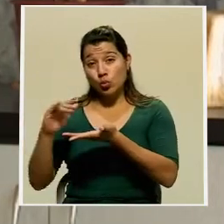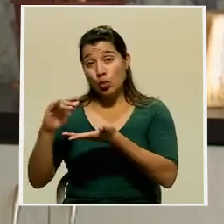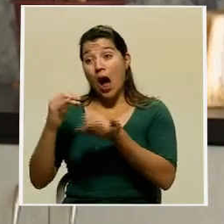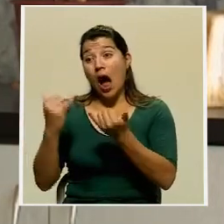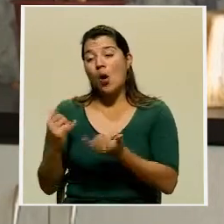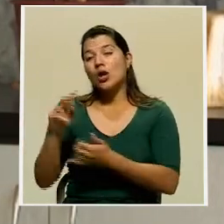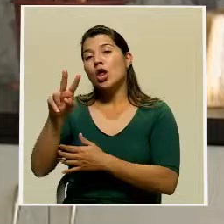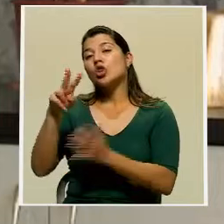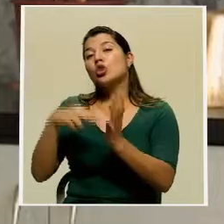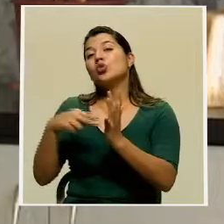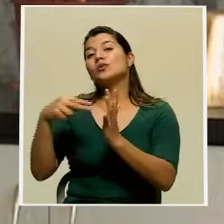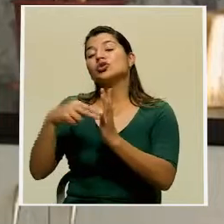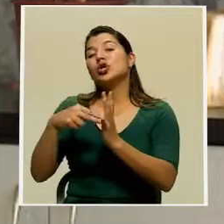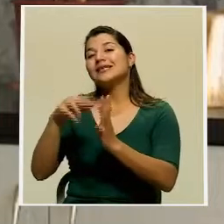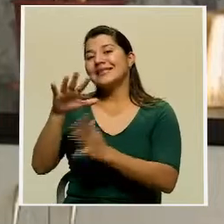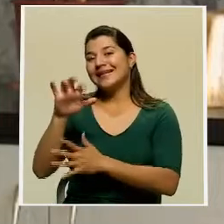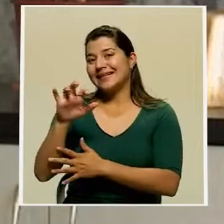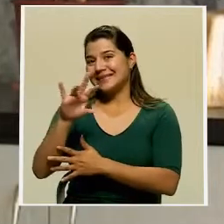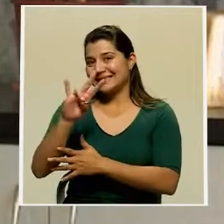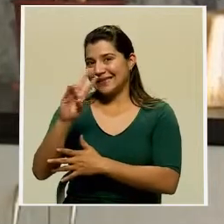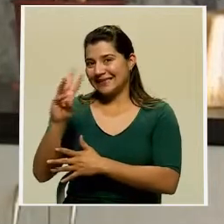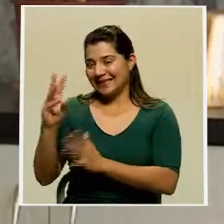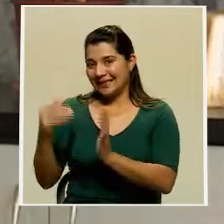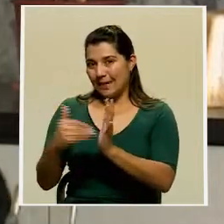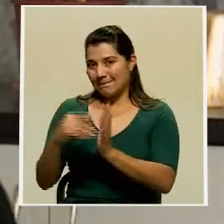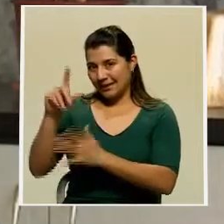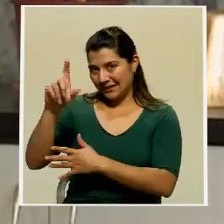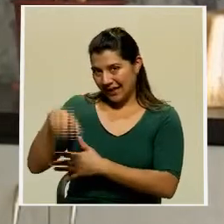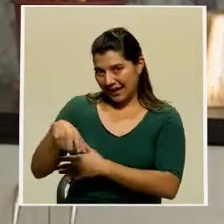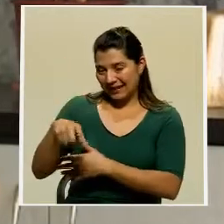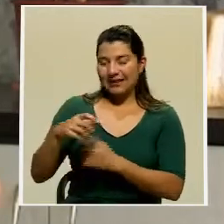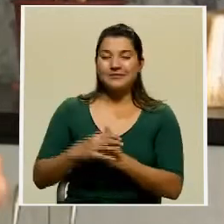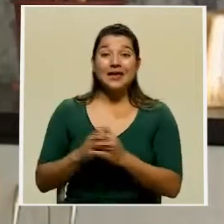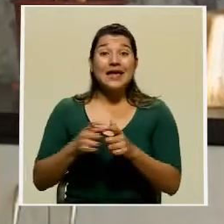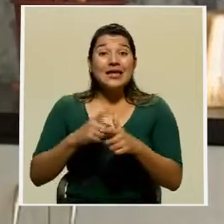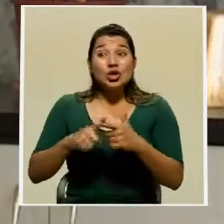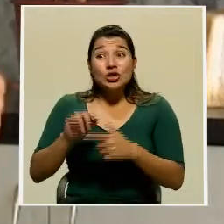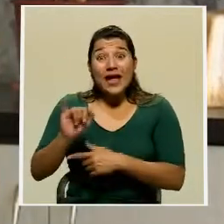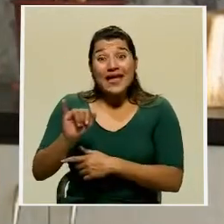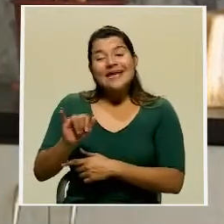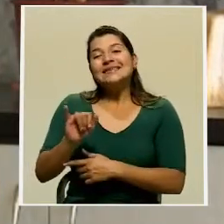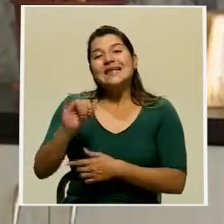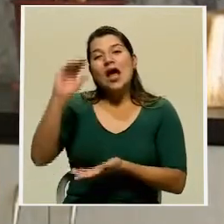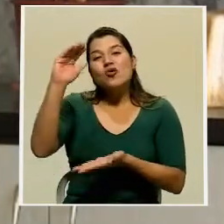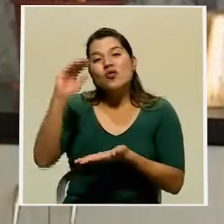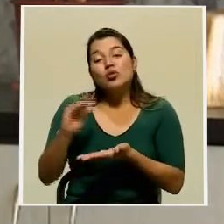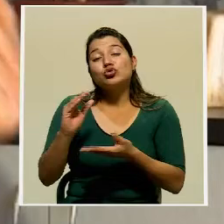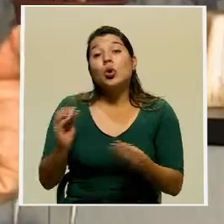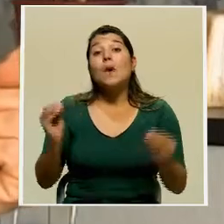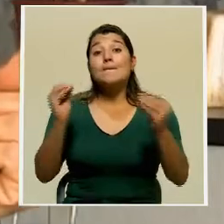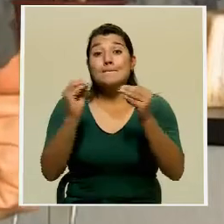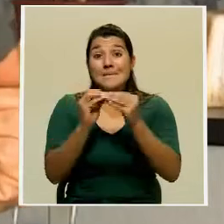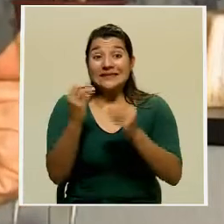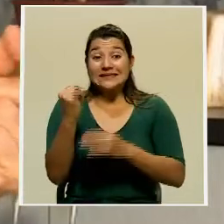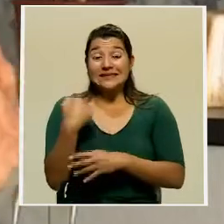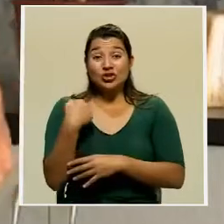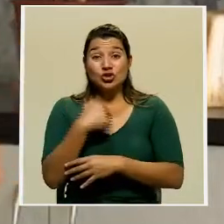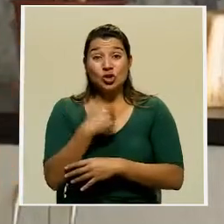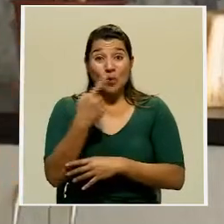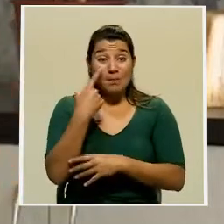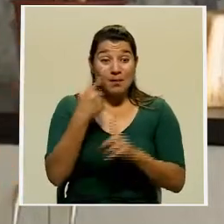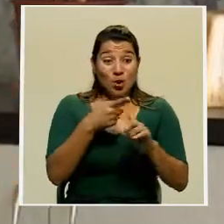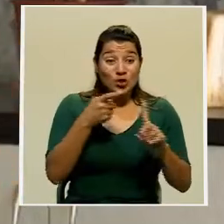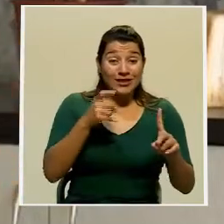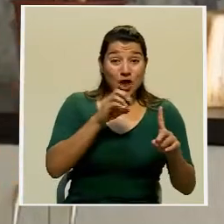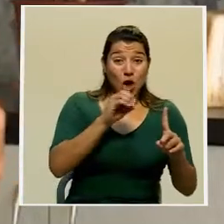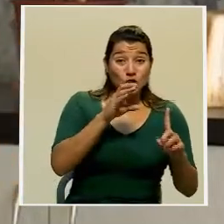2.576.000 tarjetas. De verdad que entonces hubo una reducción. Y esa reducción es todavía más grande si la medimos de octubre de 2019